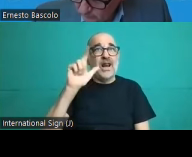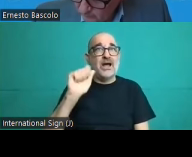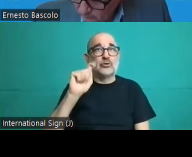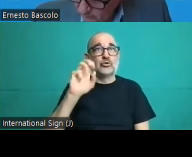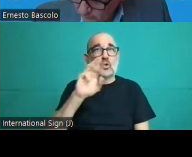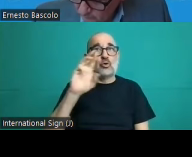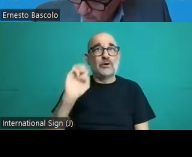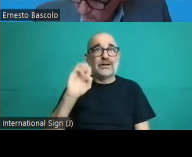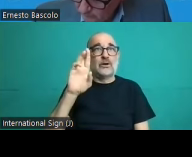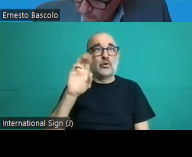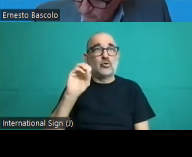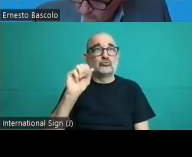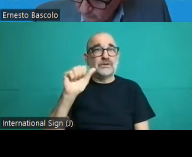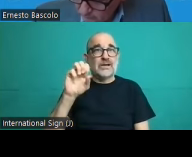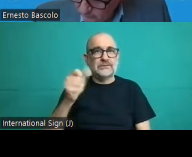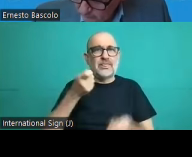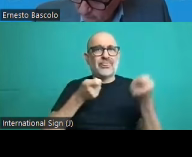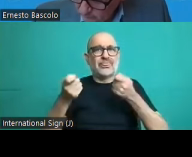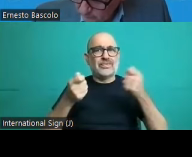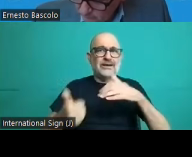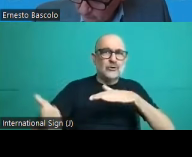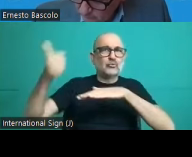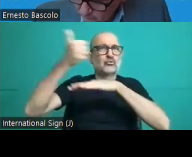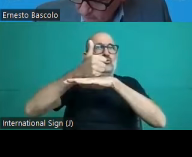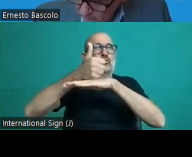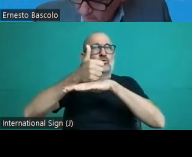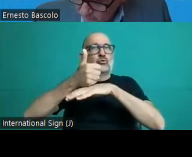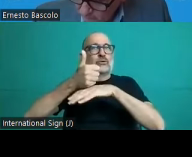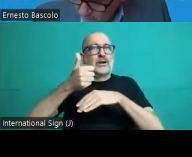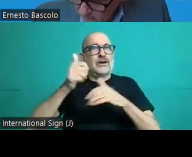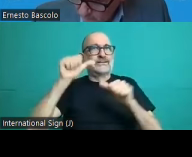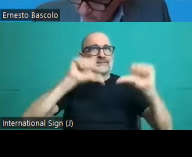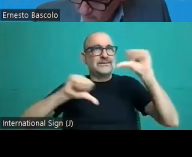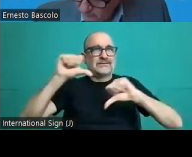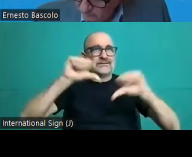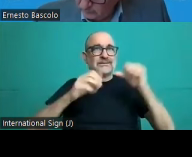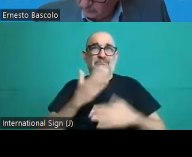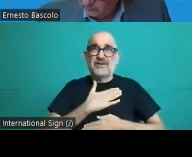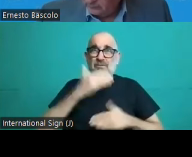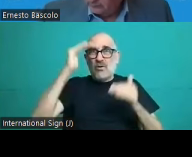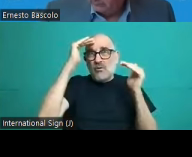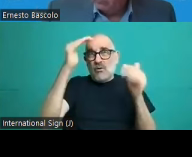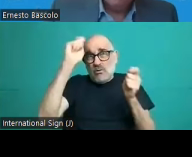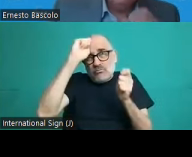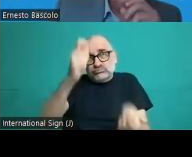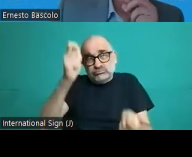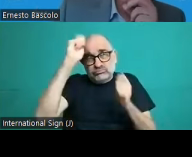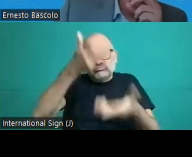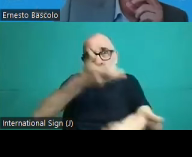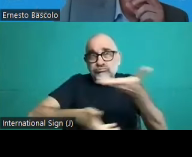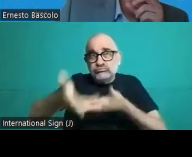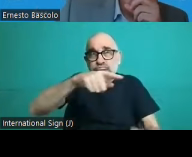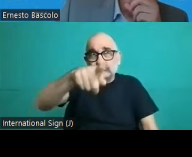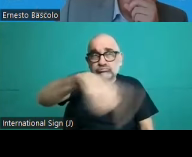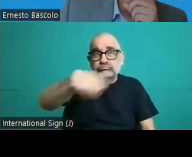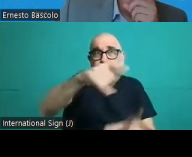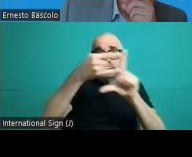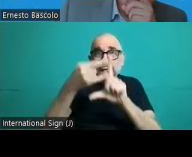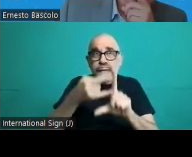cómo pasamos de un discurso, de un papel, hacia realmente una política de involucramiento de las personas y